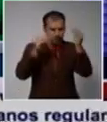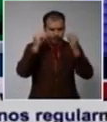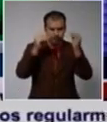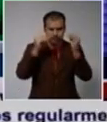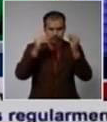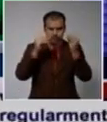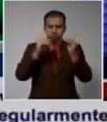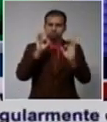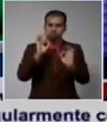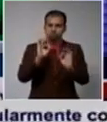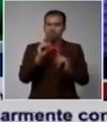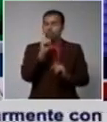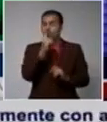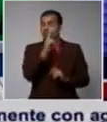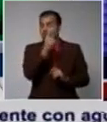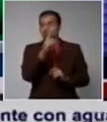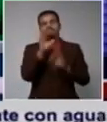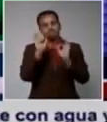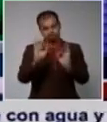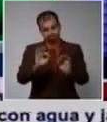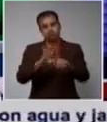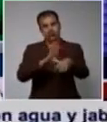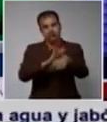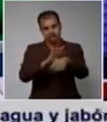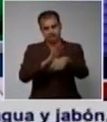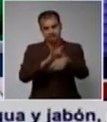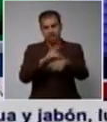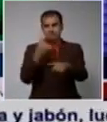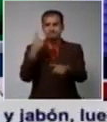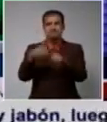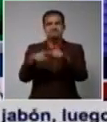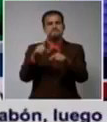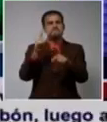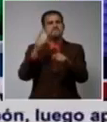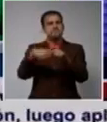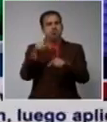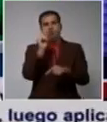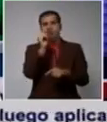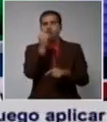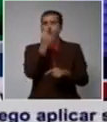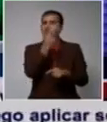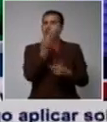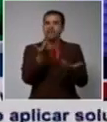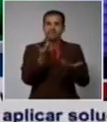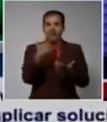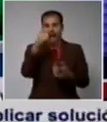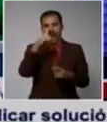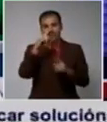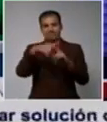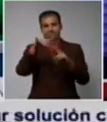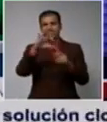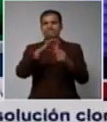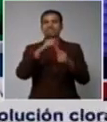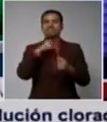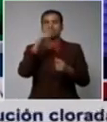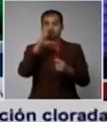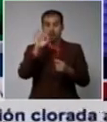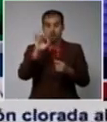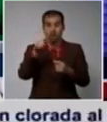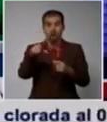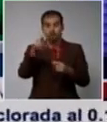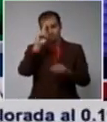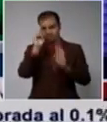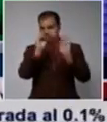se diagnosticó con el test positivo de antígeno hasta ese momento, se ingresa y